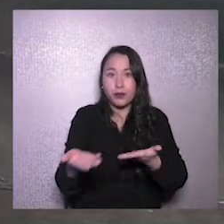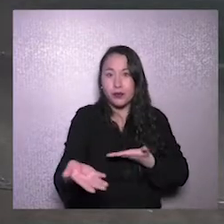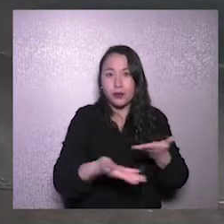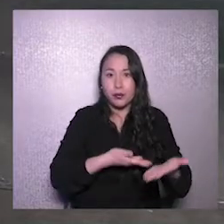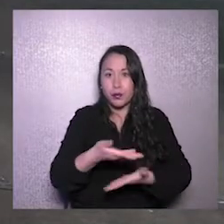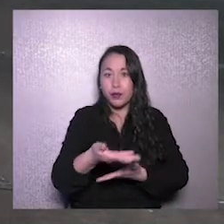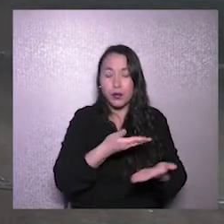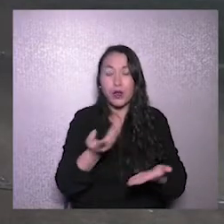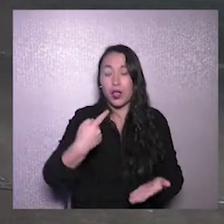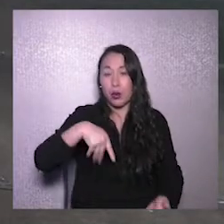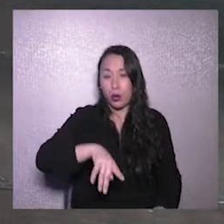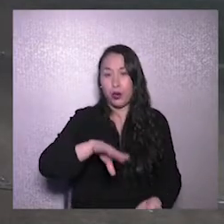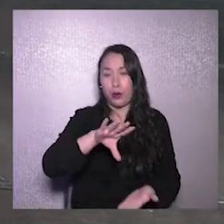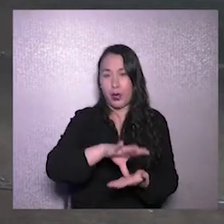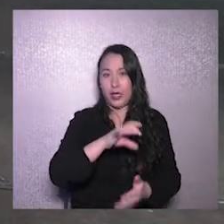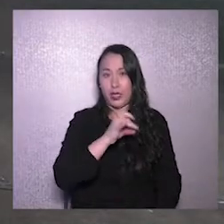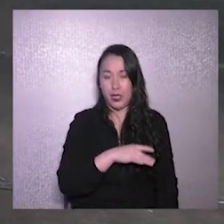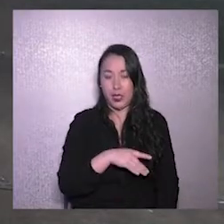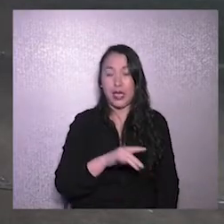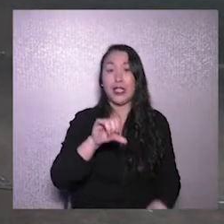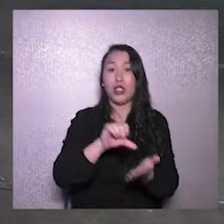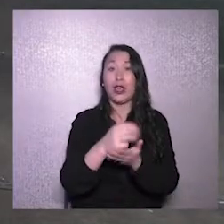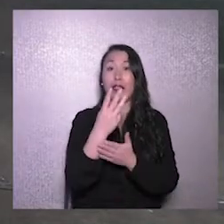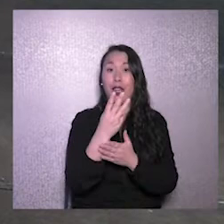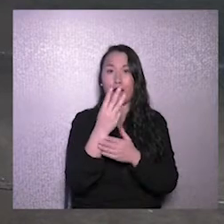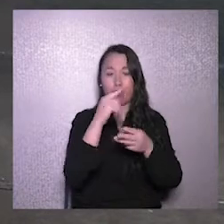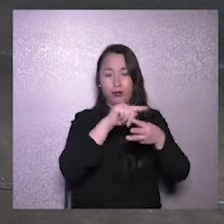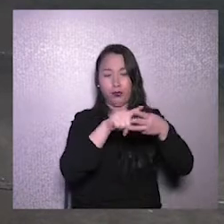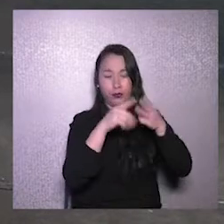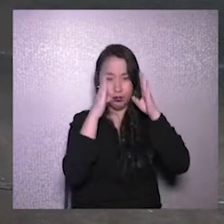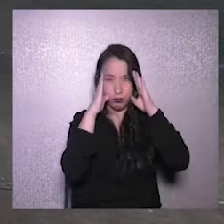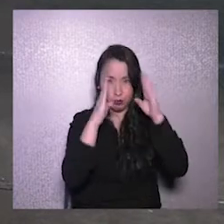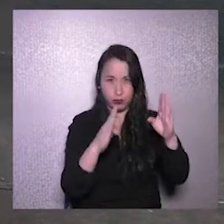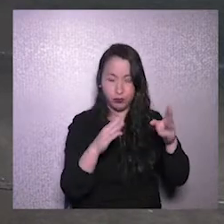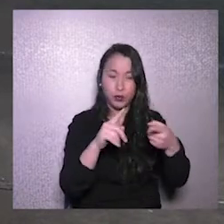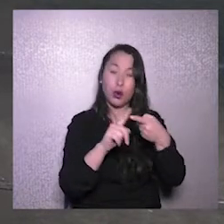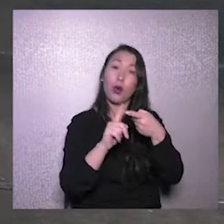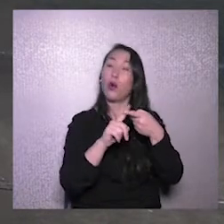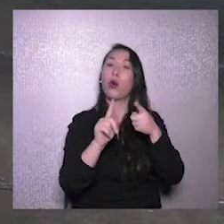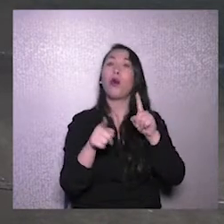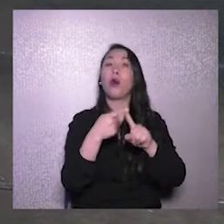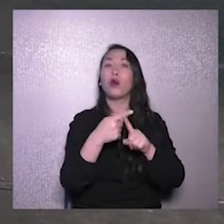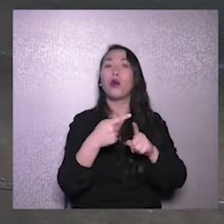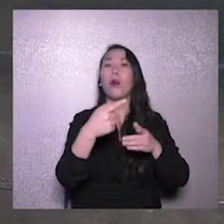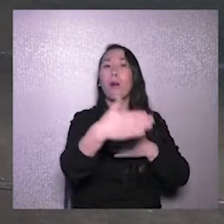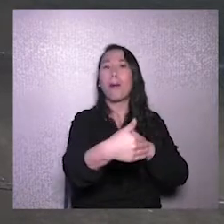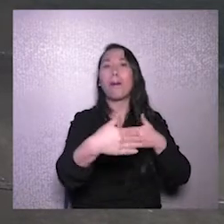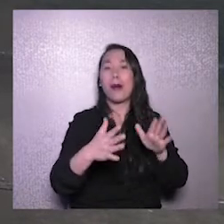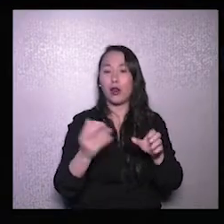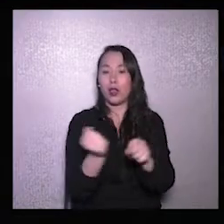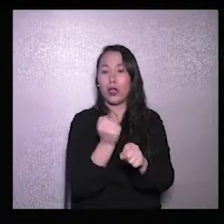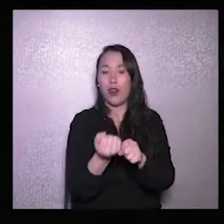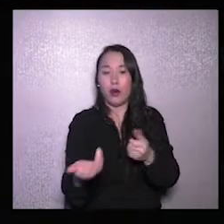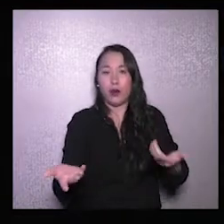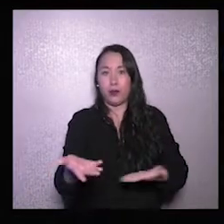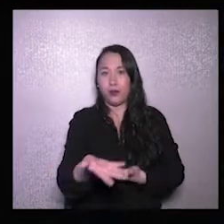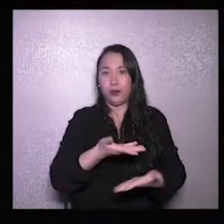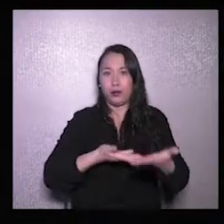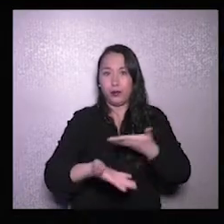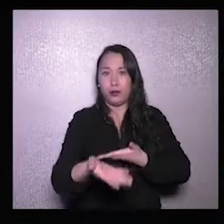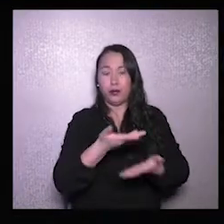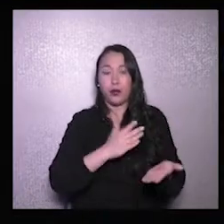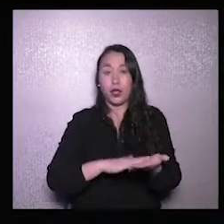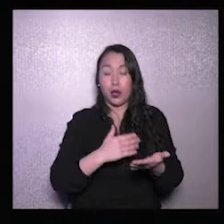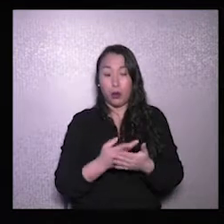país. El centro tiene tres focos principales. Uno, establecer marcos de interoperabilidad en salud,